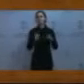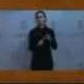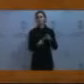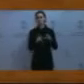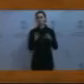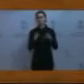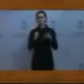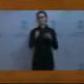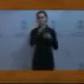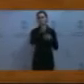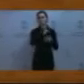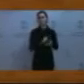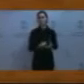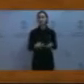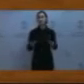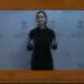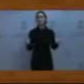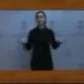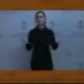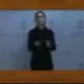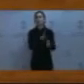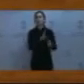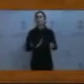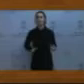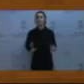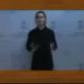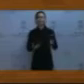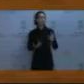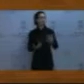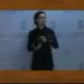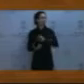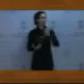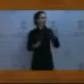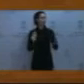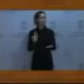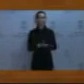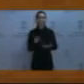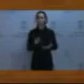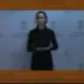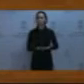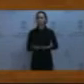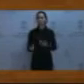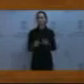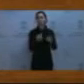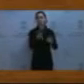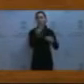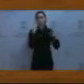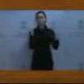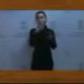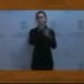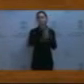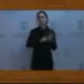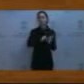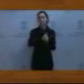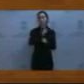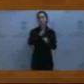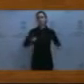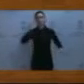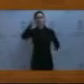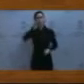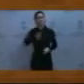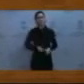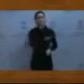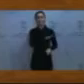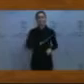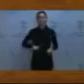tanto, ¿reducción de la interinidad en Asturias? Por supuesto. ¿Necesidad de mejorar las condiciones laborales de los profesores interinos